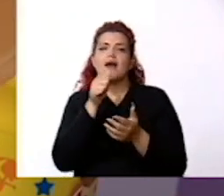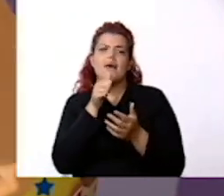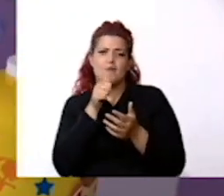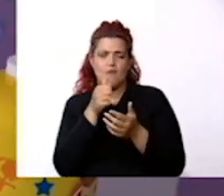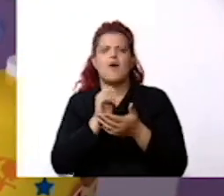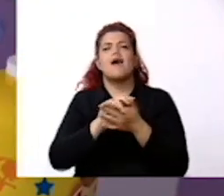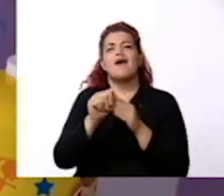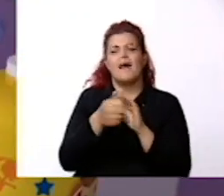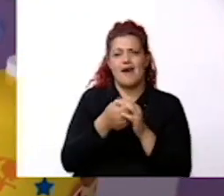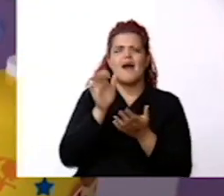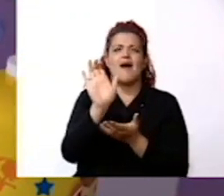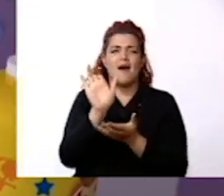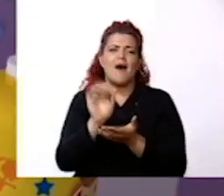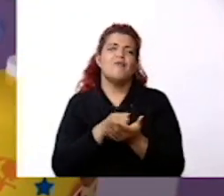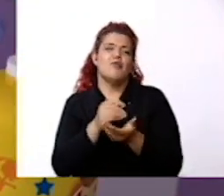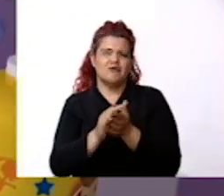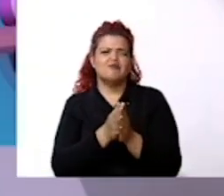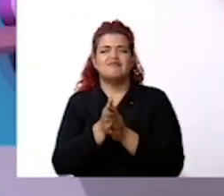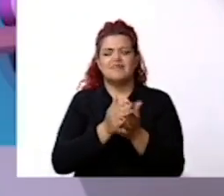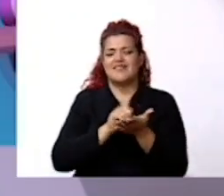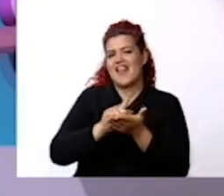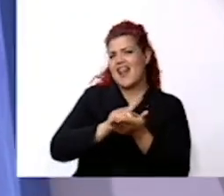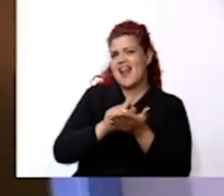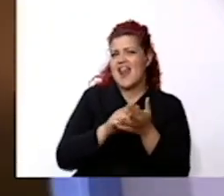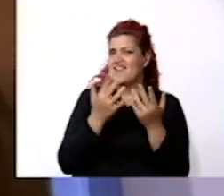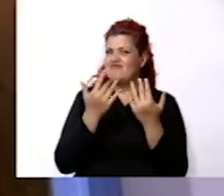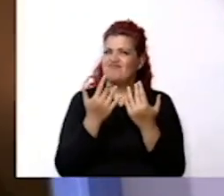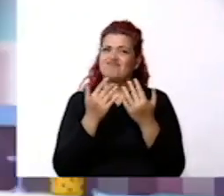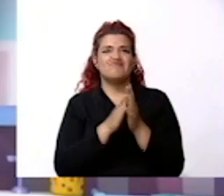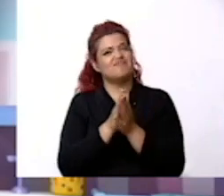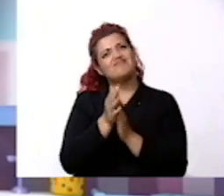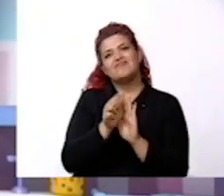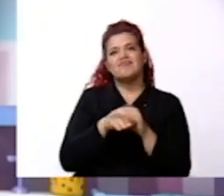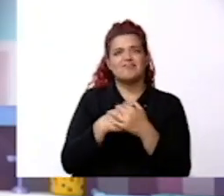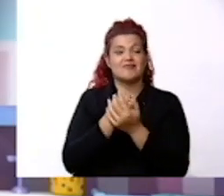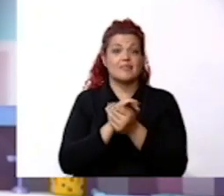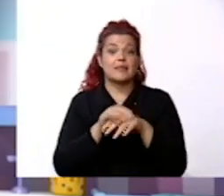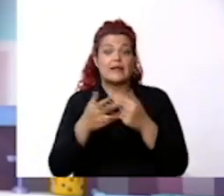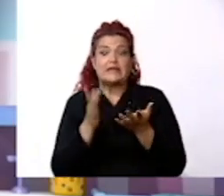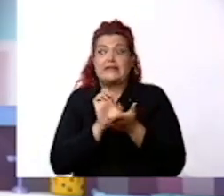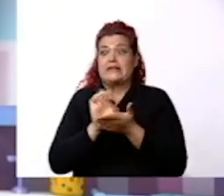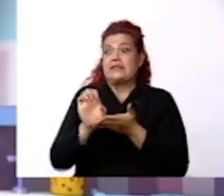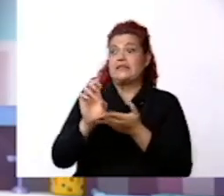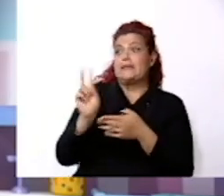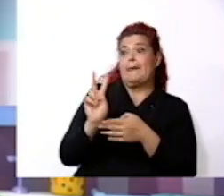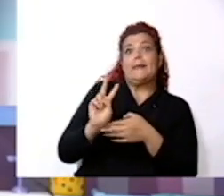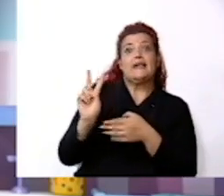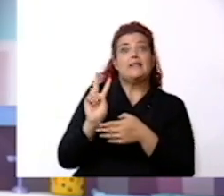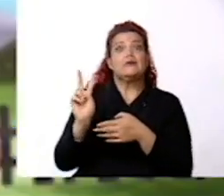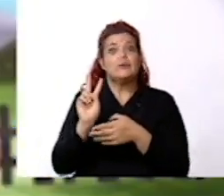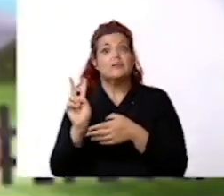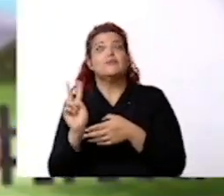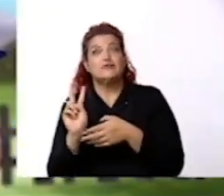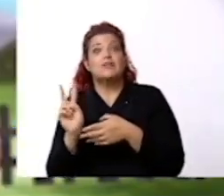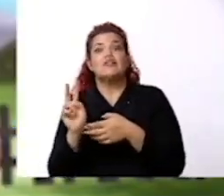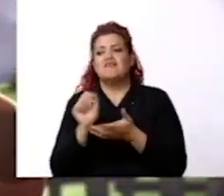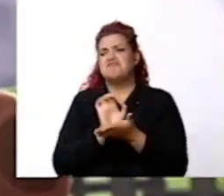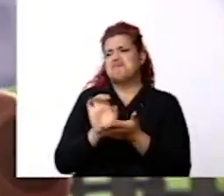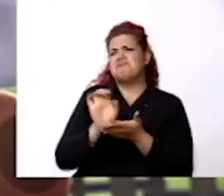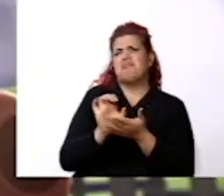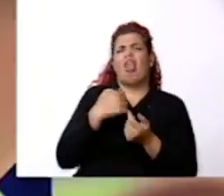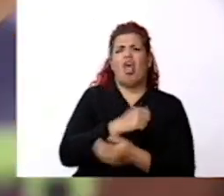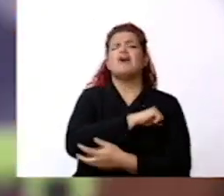Con agüita y con jabón, limpiecito quedo yo. Se van los virus, se va la